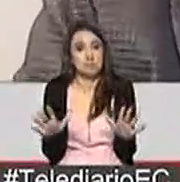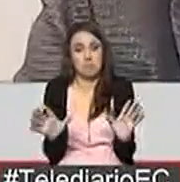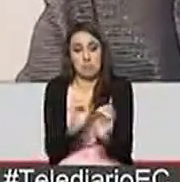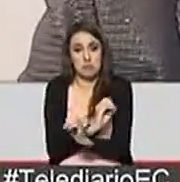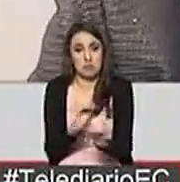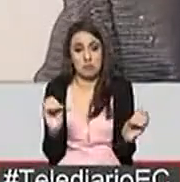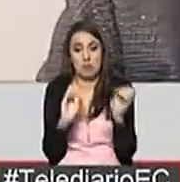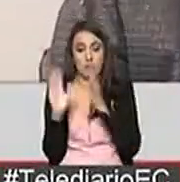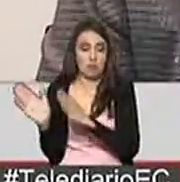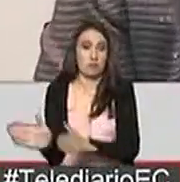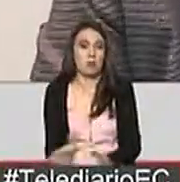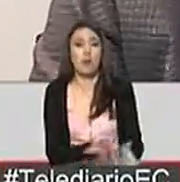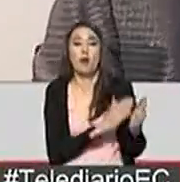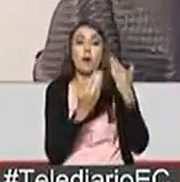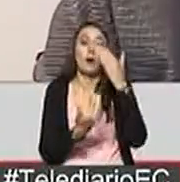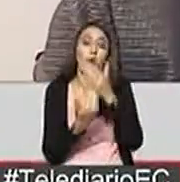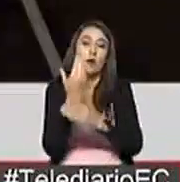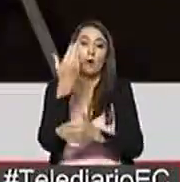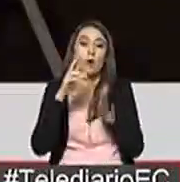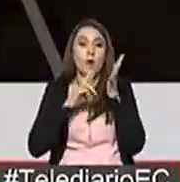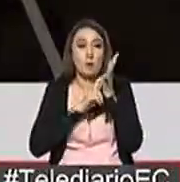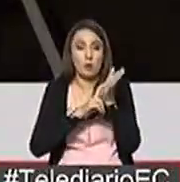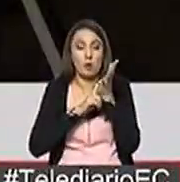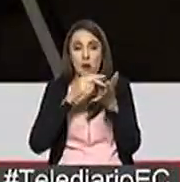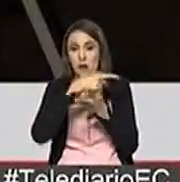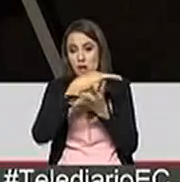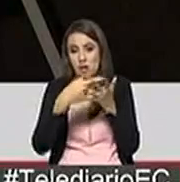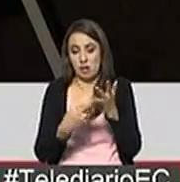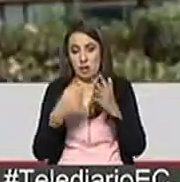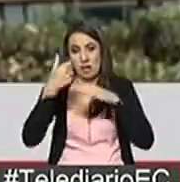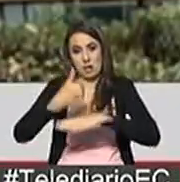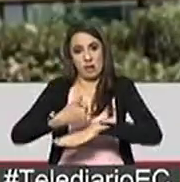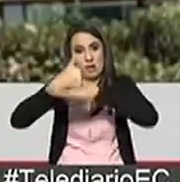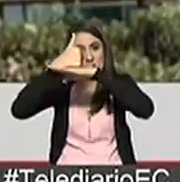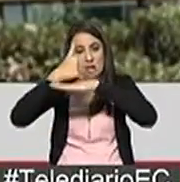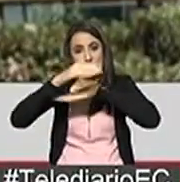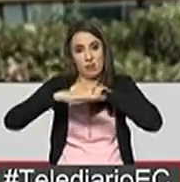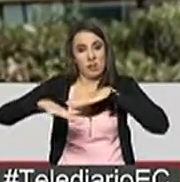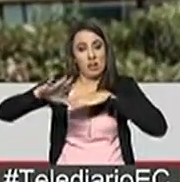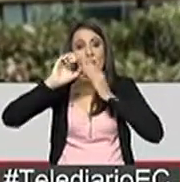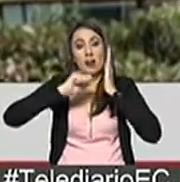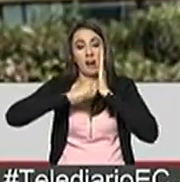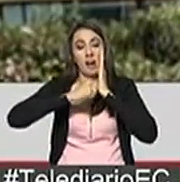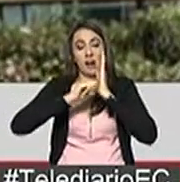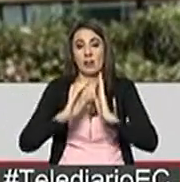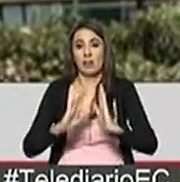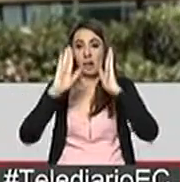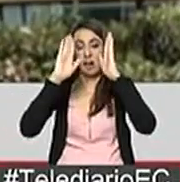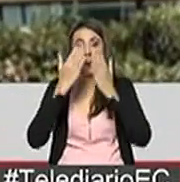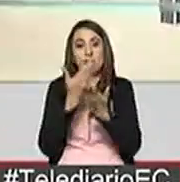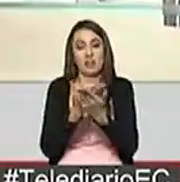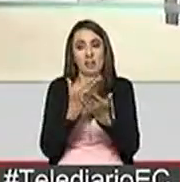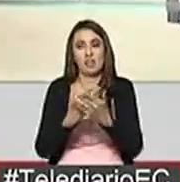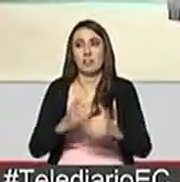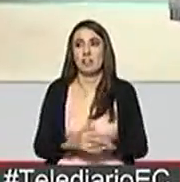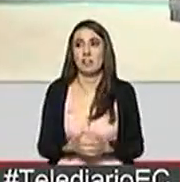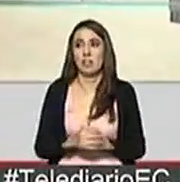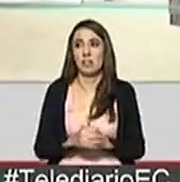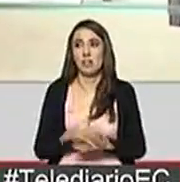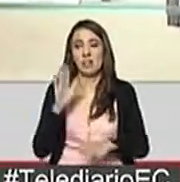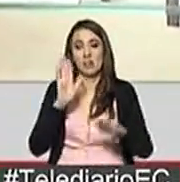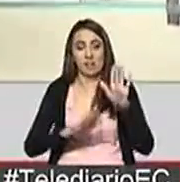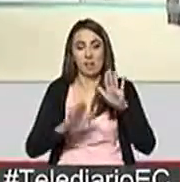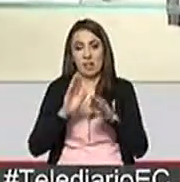de aumentar y solicitar nuevos requisitos para designar a la máxima autoridad de la Fiscalía y de la Contraloría, que es otra de las propuestas analizadas. Como para